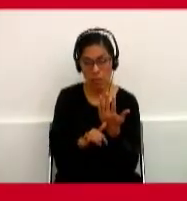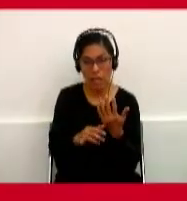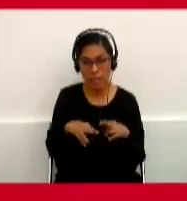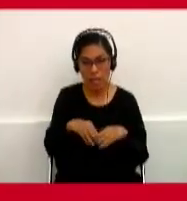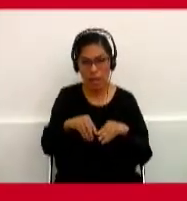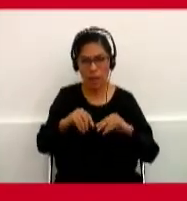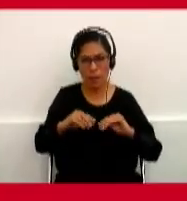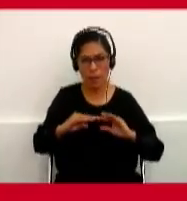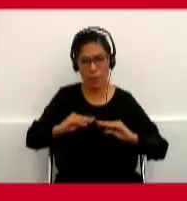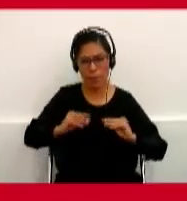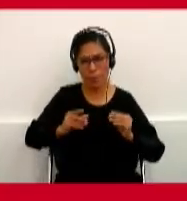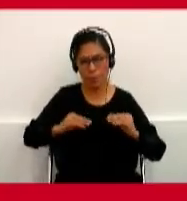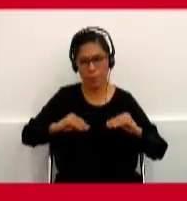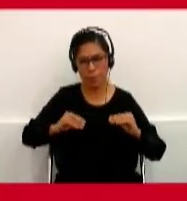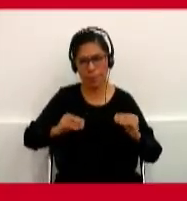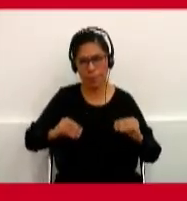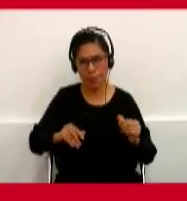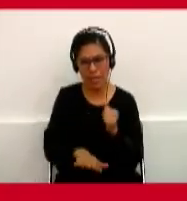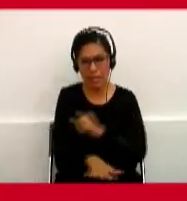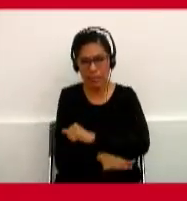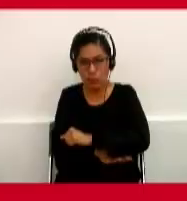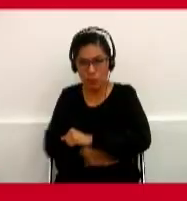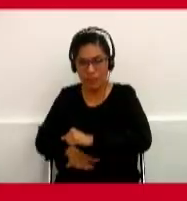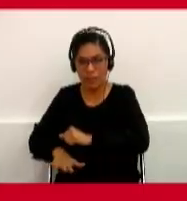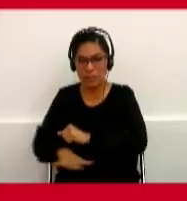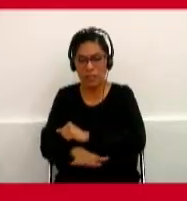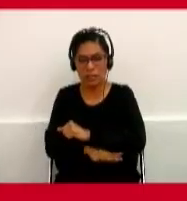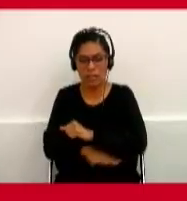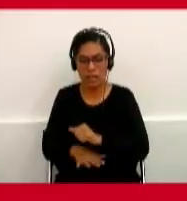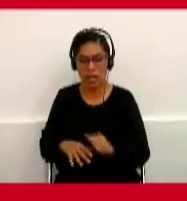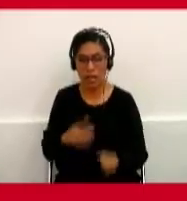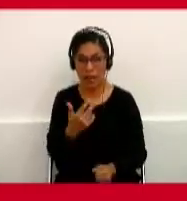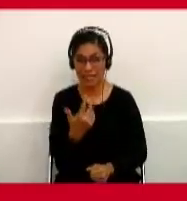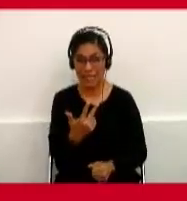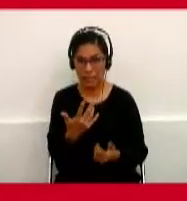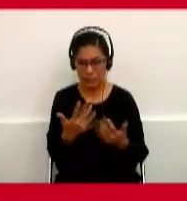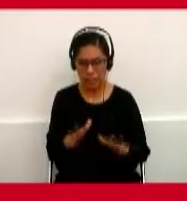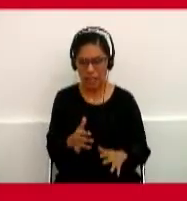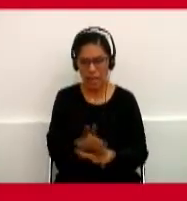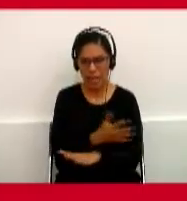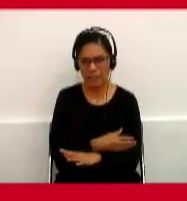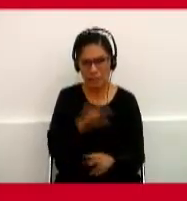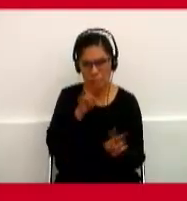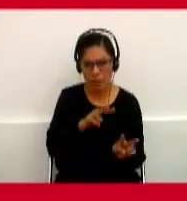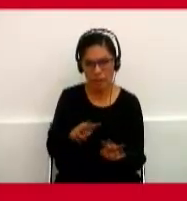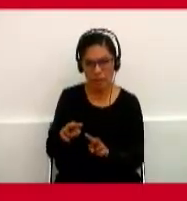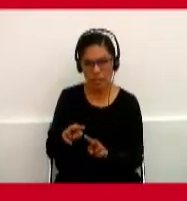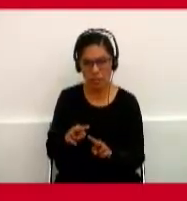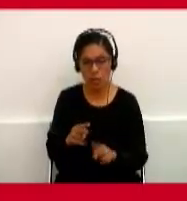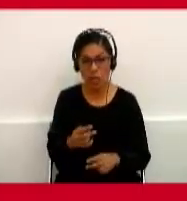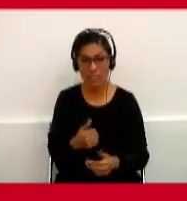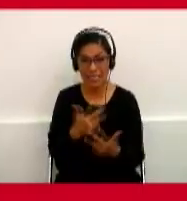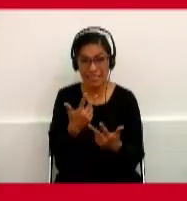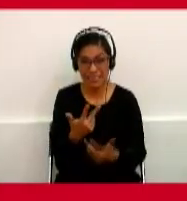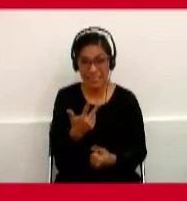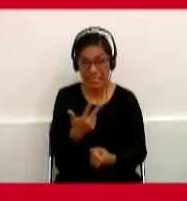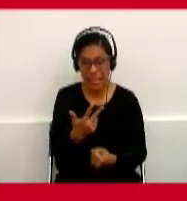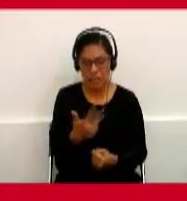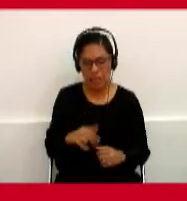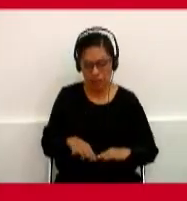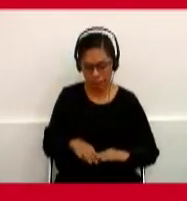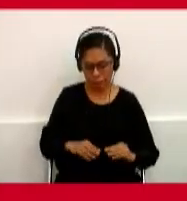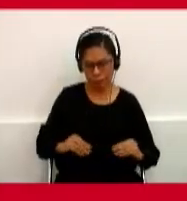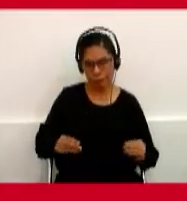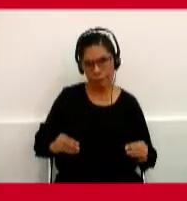fundación arcilloso, entonces las superficies, la mayoría, ¿no?, las tres que calculamos pasaban por esta fundación. Entonces, si nosotros tenemos